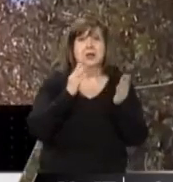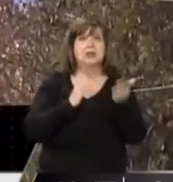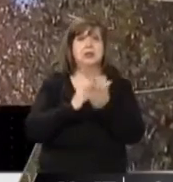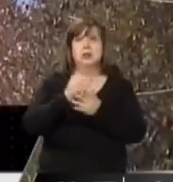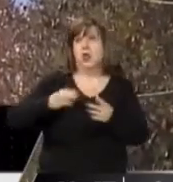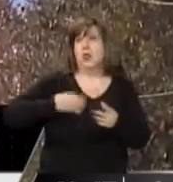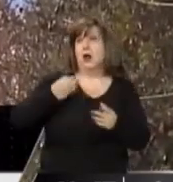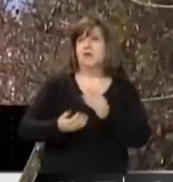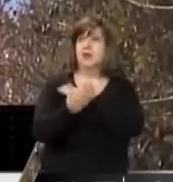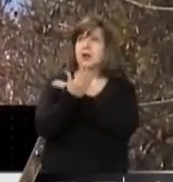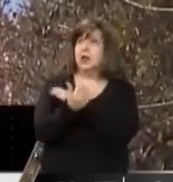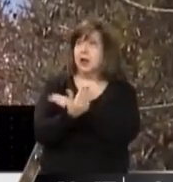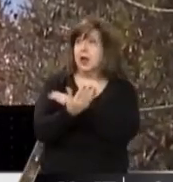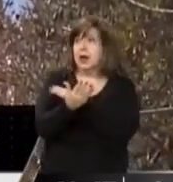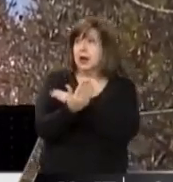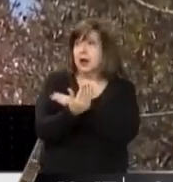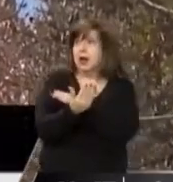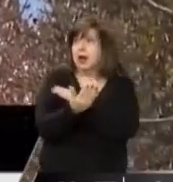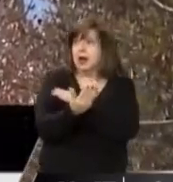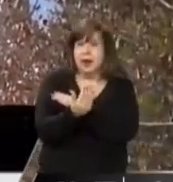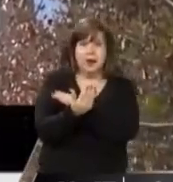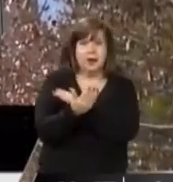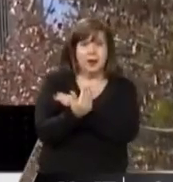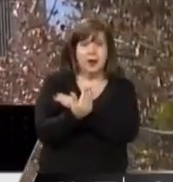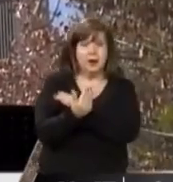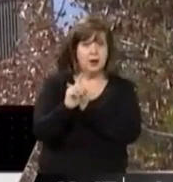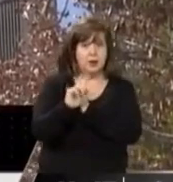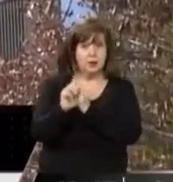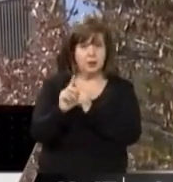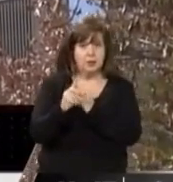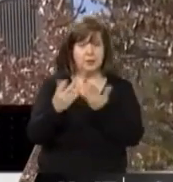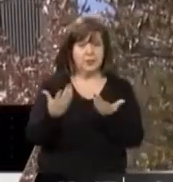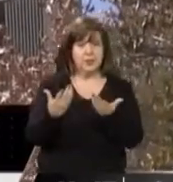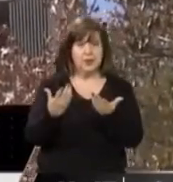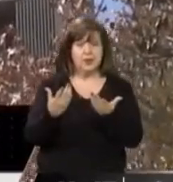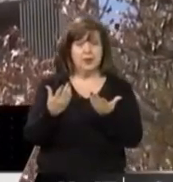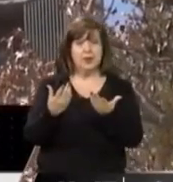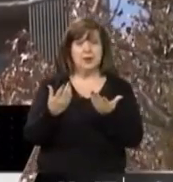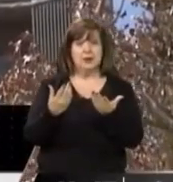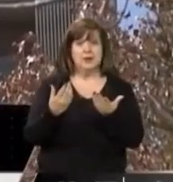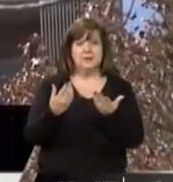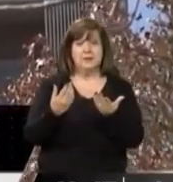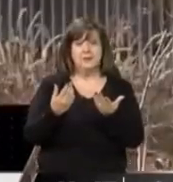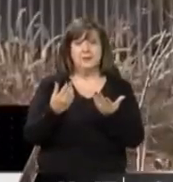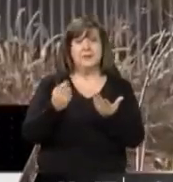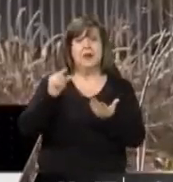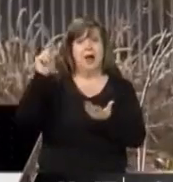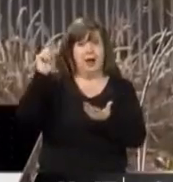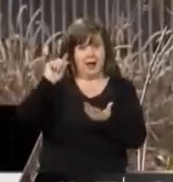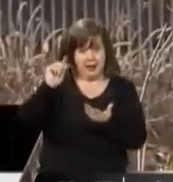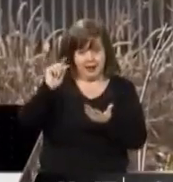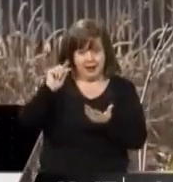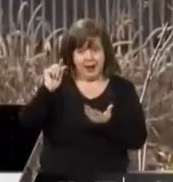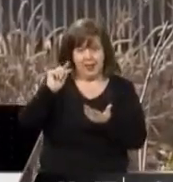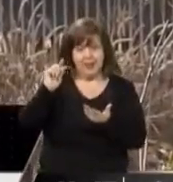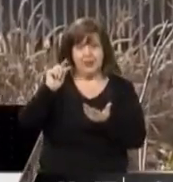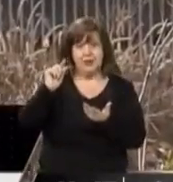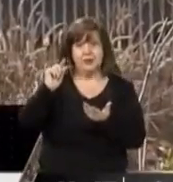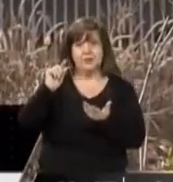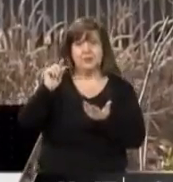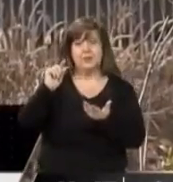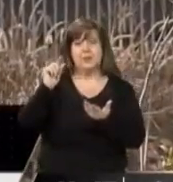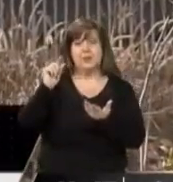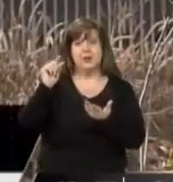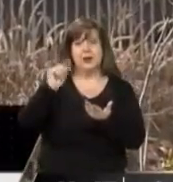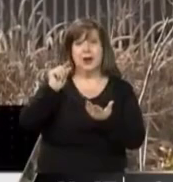esta ley tiene que ver con con alquileres tiene que ver en no empujar a los que tiene el crédito a que se transforme en inquilino porque tienen